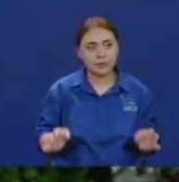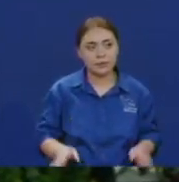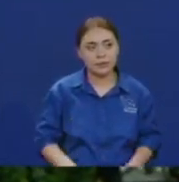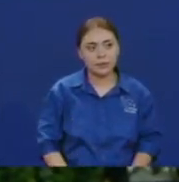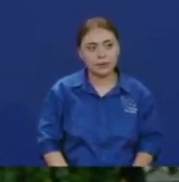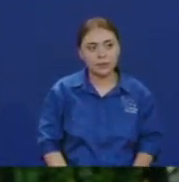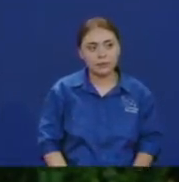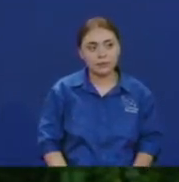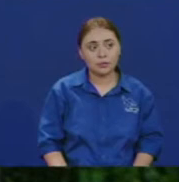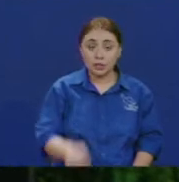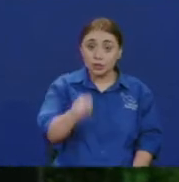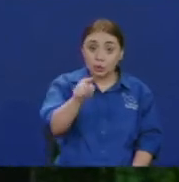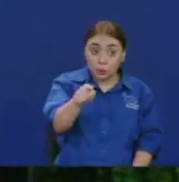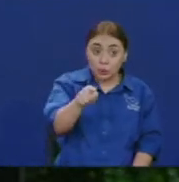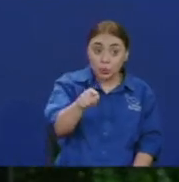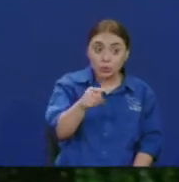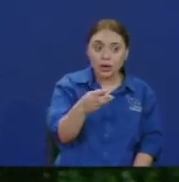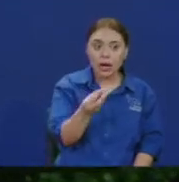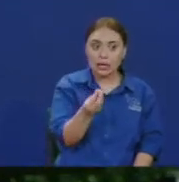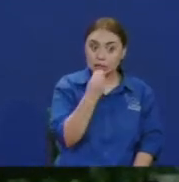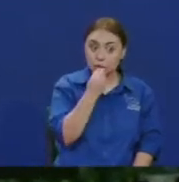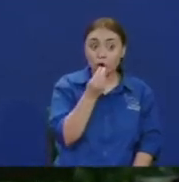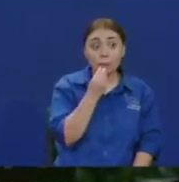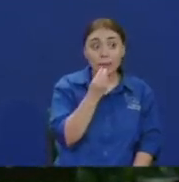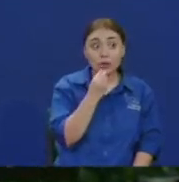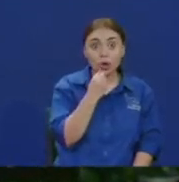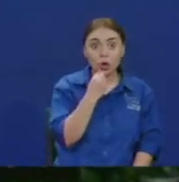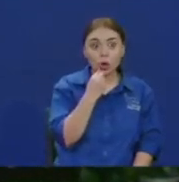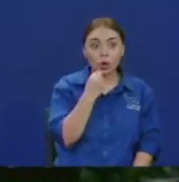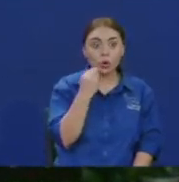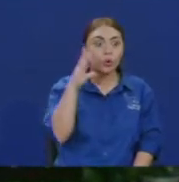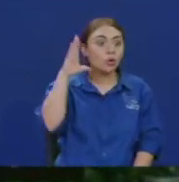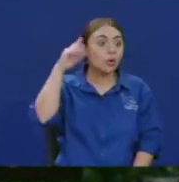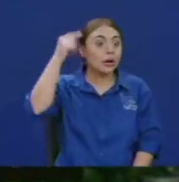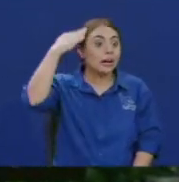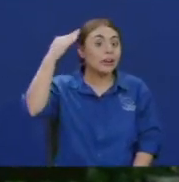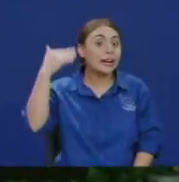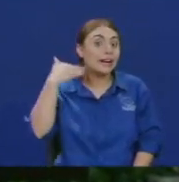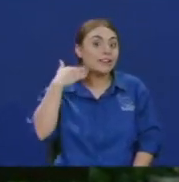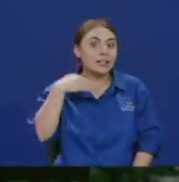nunca ha comido cabeza de coche.